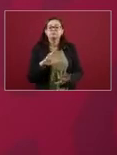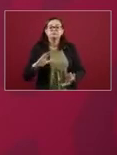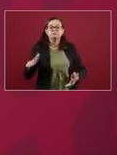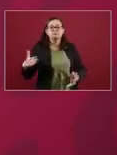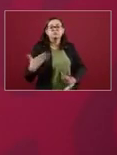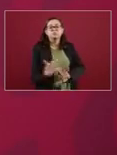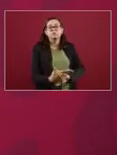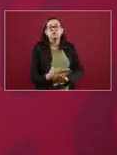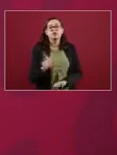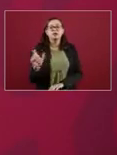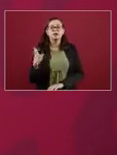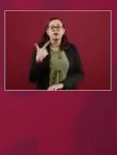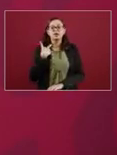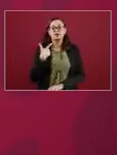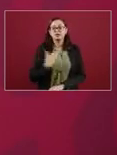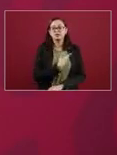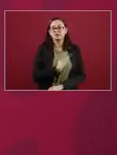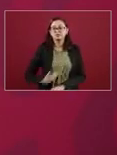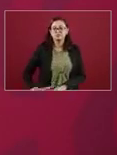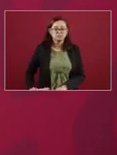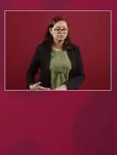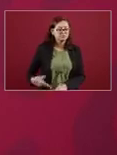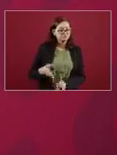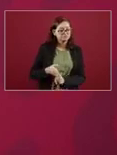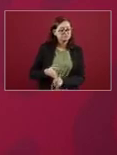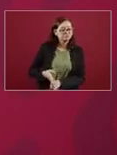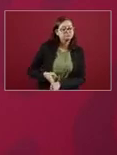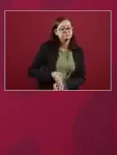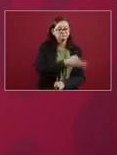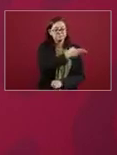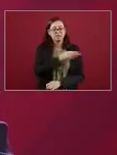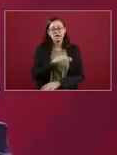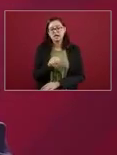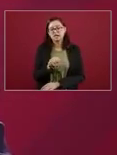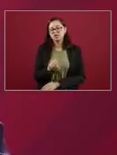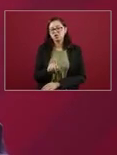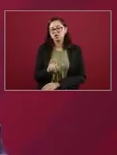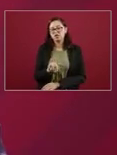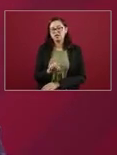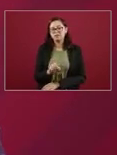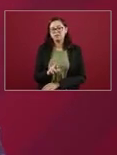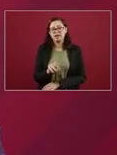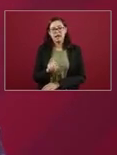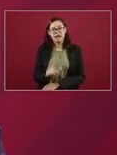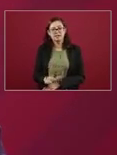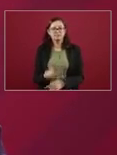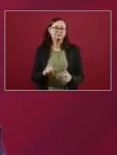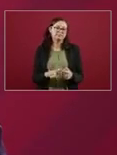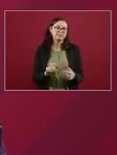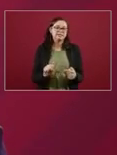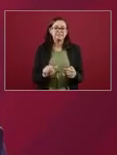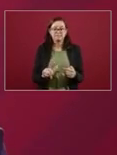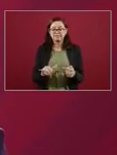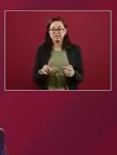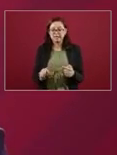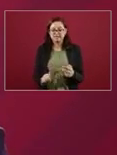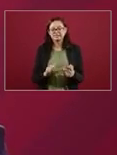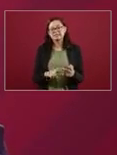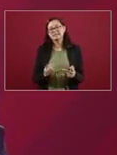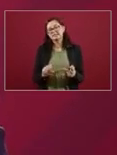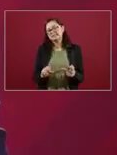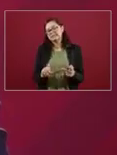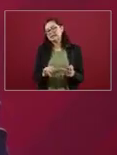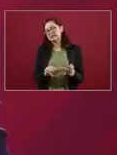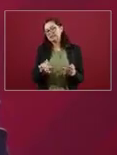los presidentes del periodo neoliberal. Salinas, Zedillo, Fox, Calderón, Peña Nieto,